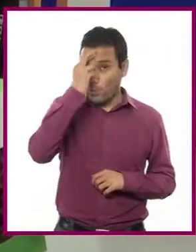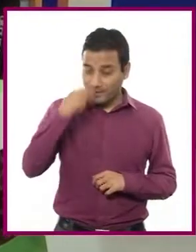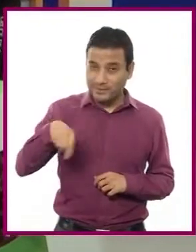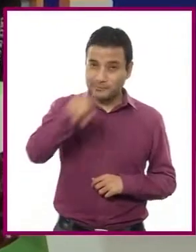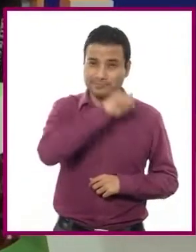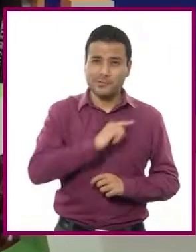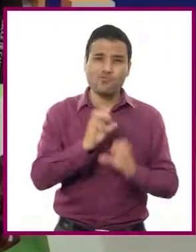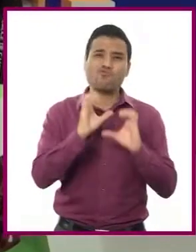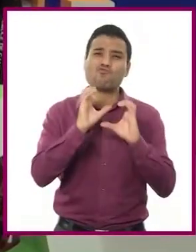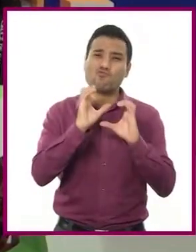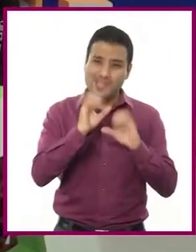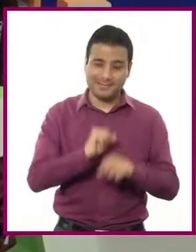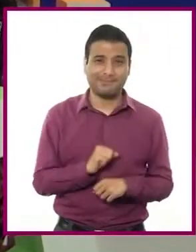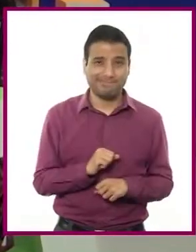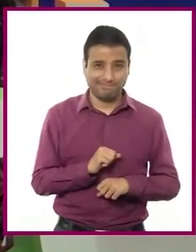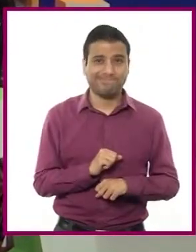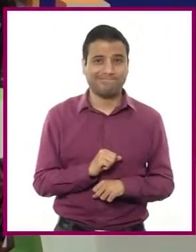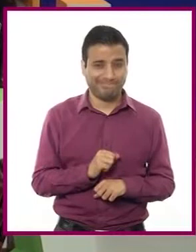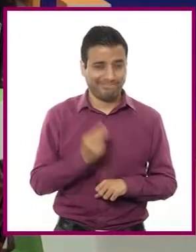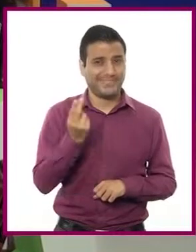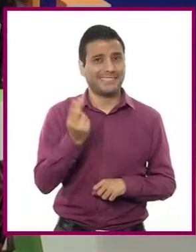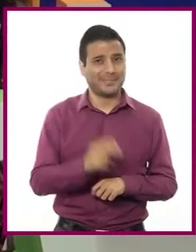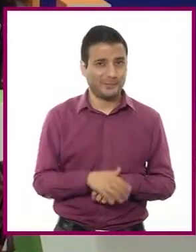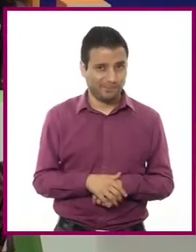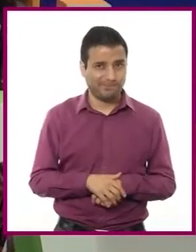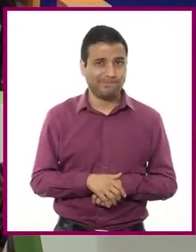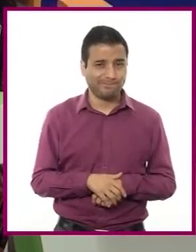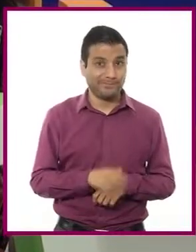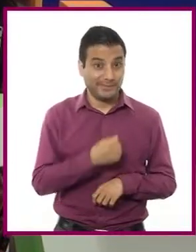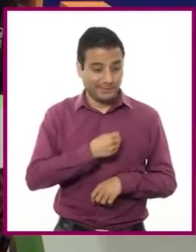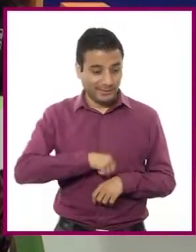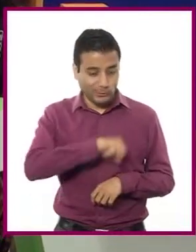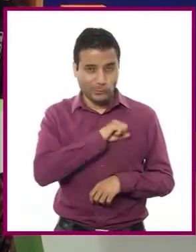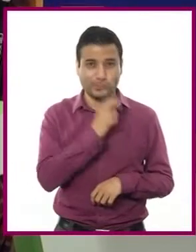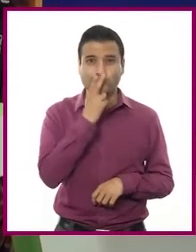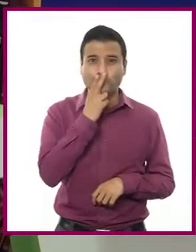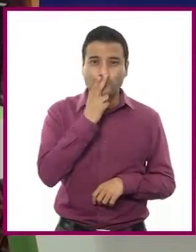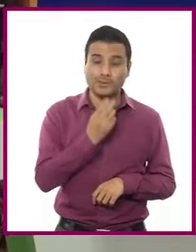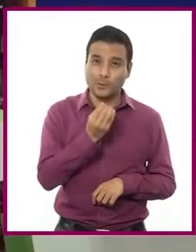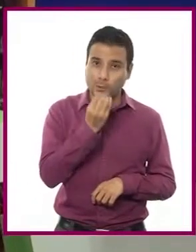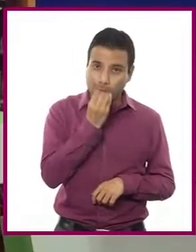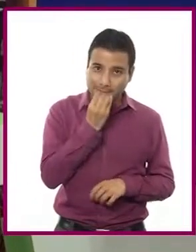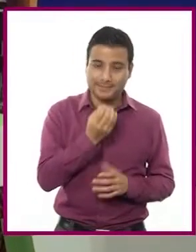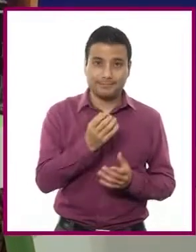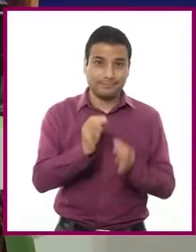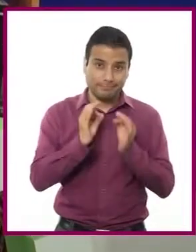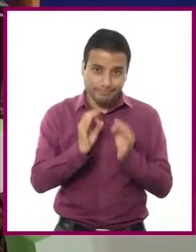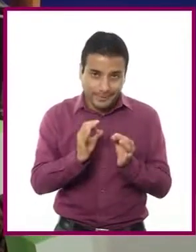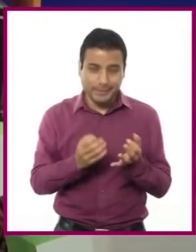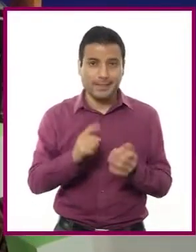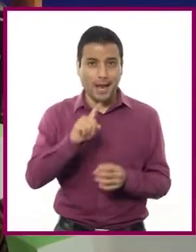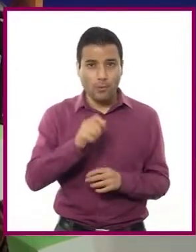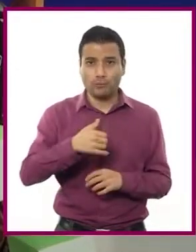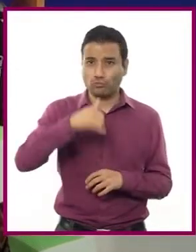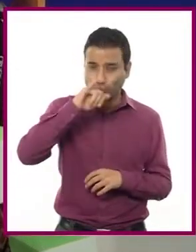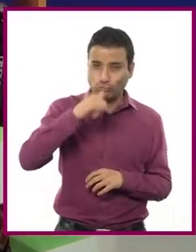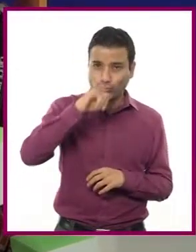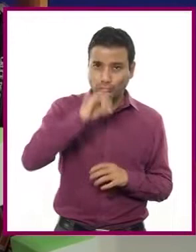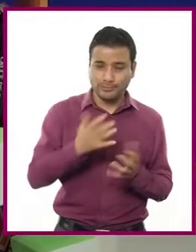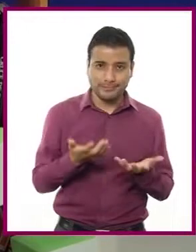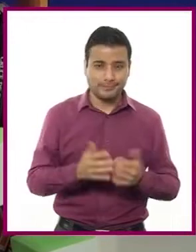cuidado es una manera muy efectiva de conservar una buena salud. Por ello deben alimentarse sanamente y beber suficiente agua